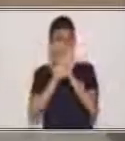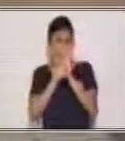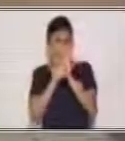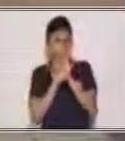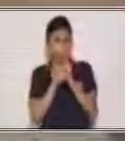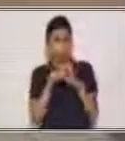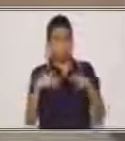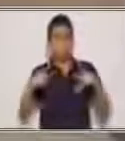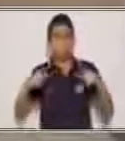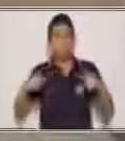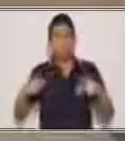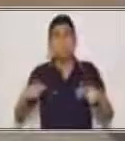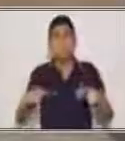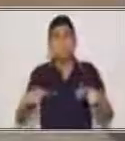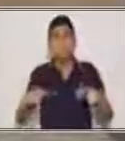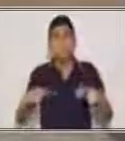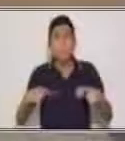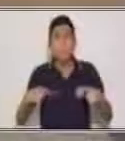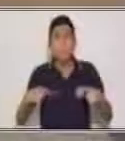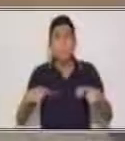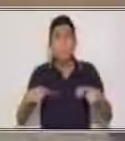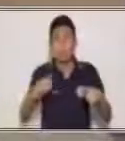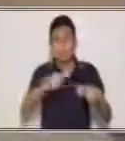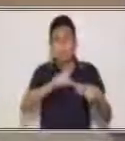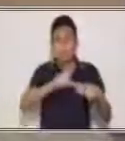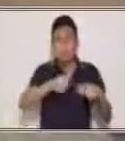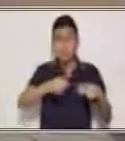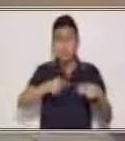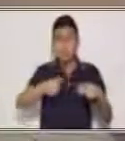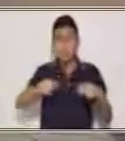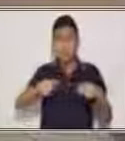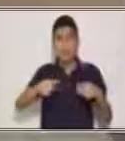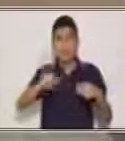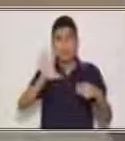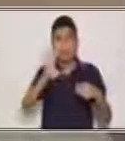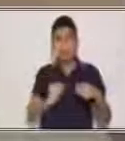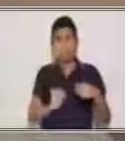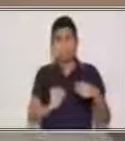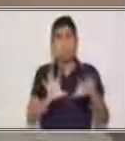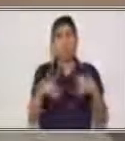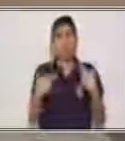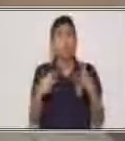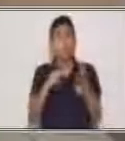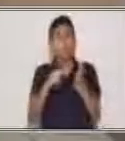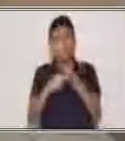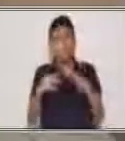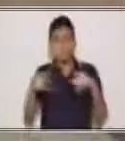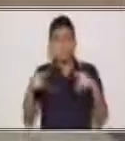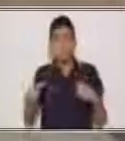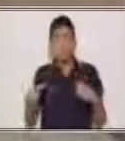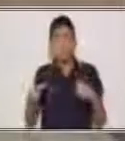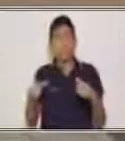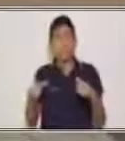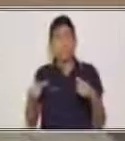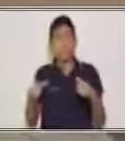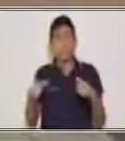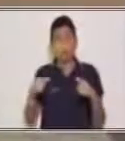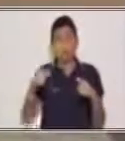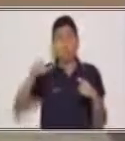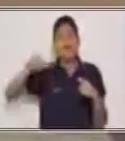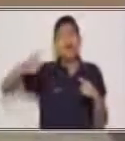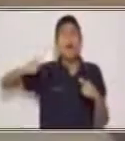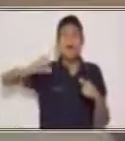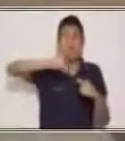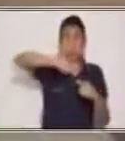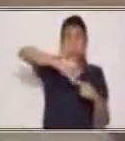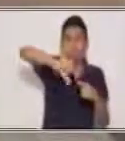plato con agua, el agua sube y la vela se apaga. Entonces quiero probar si es cierto. Entonces, en